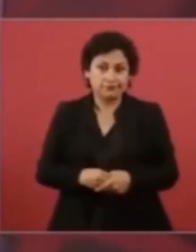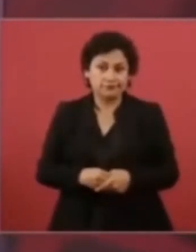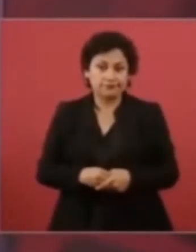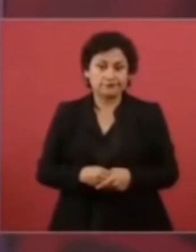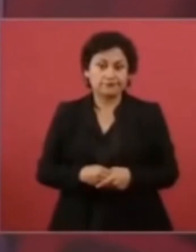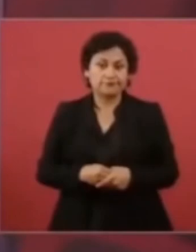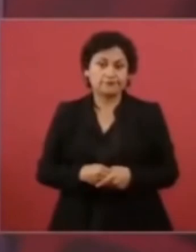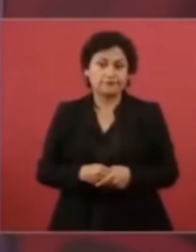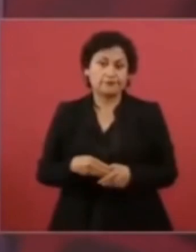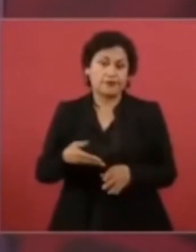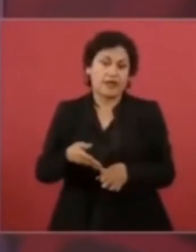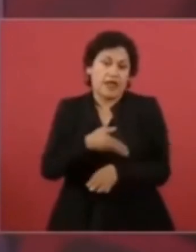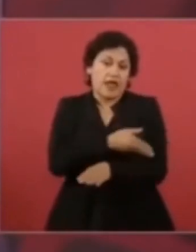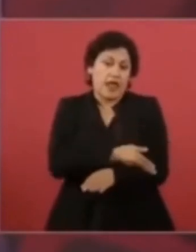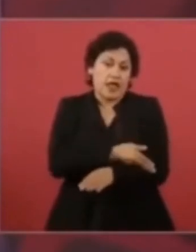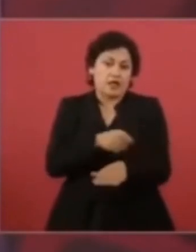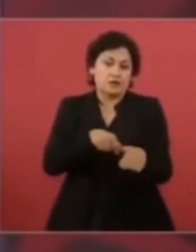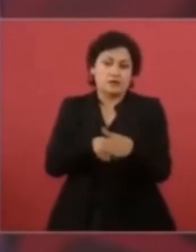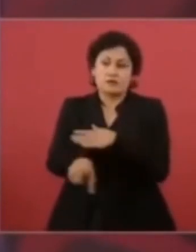si recibían dinero?